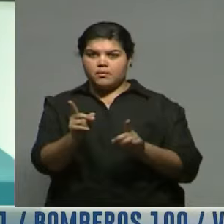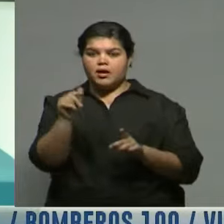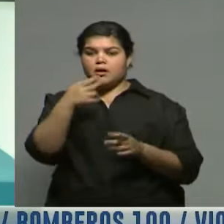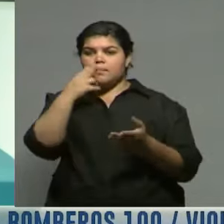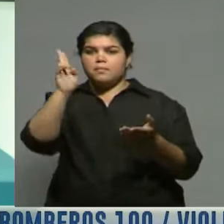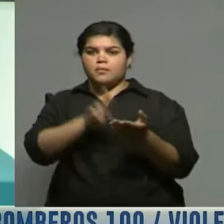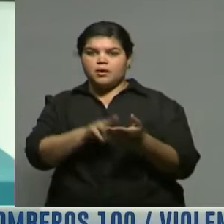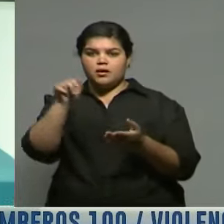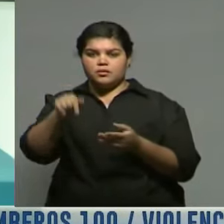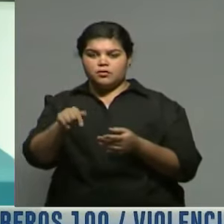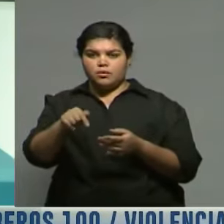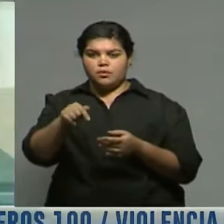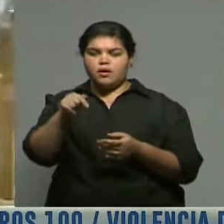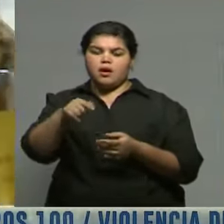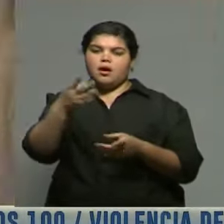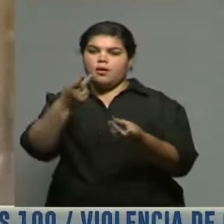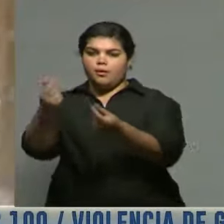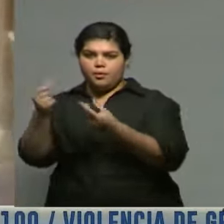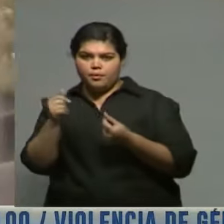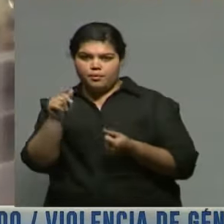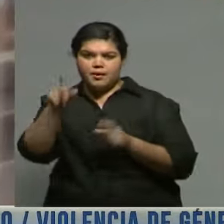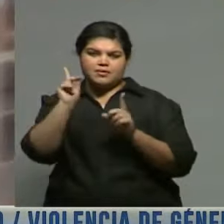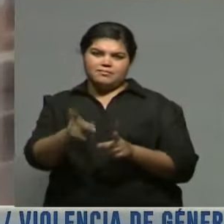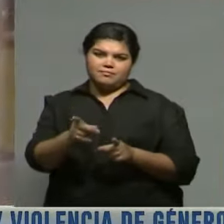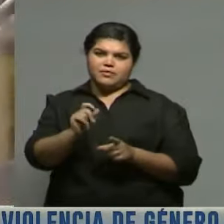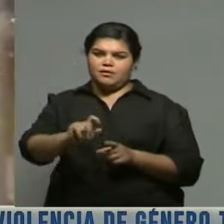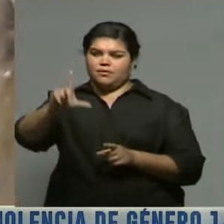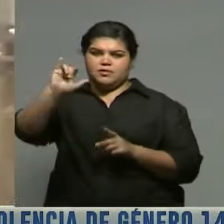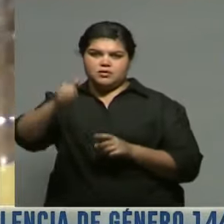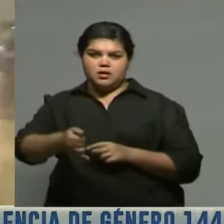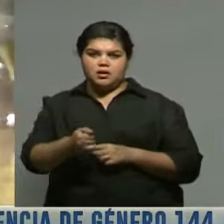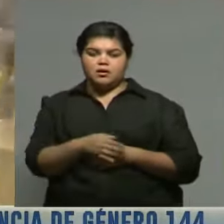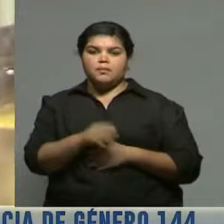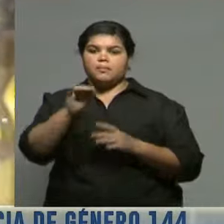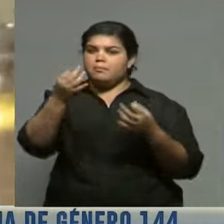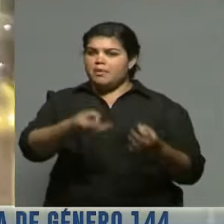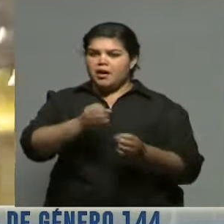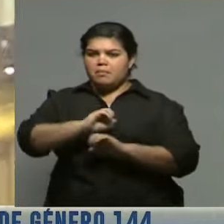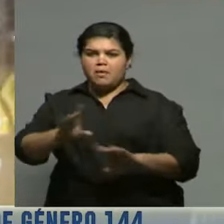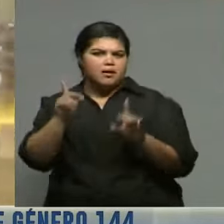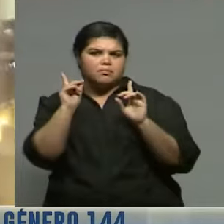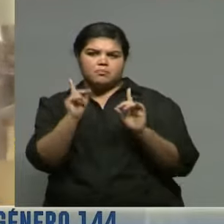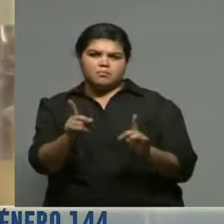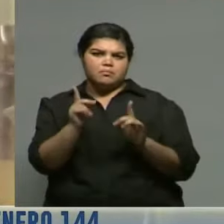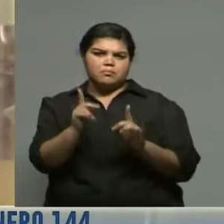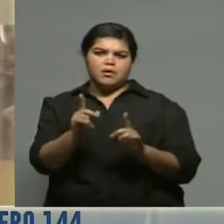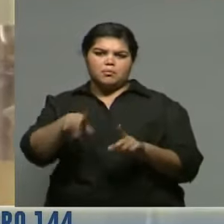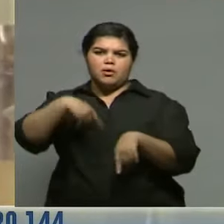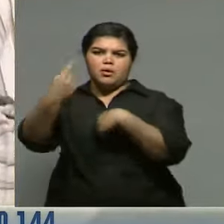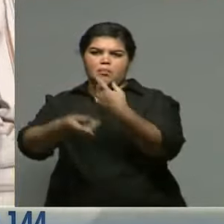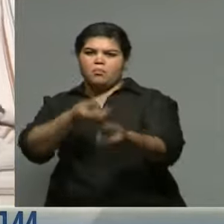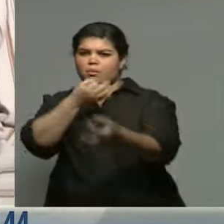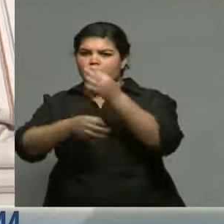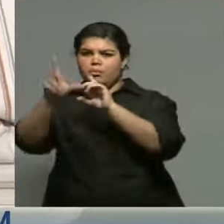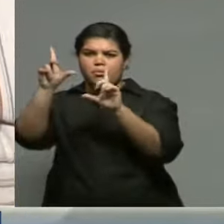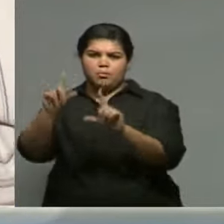al consumidor final. Si no, más allá de la rentabilidad que tenga, sea buena o sea mala, va a caer mucho más, con lo cual es lo que